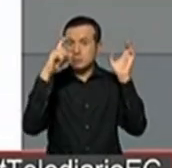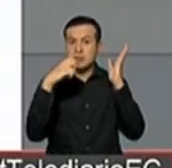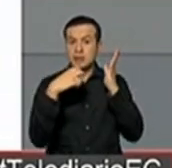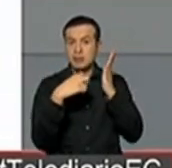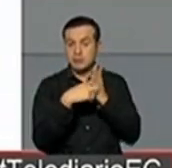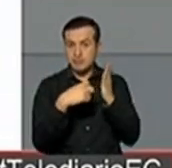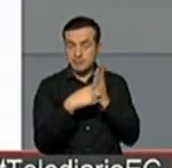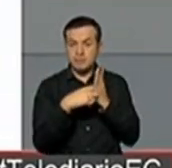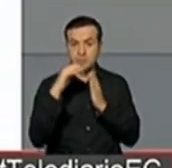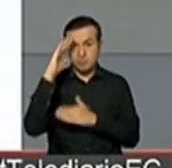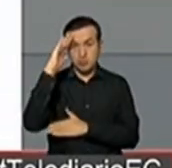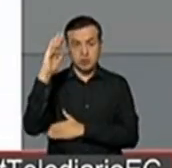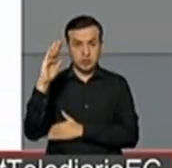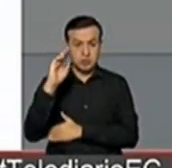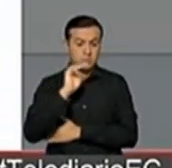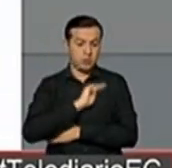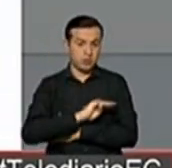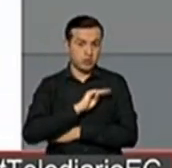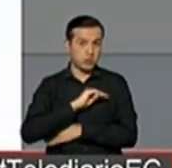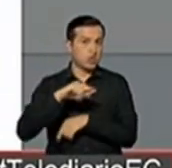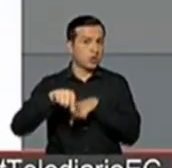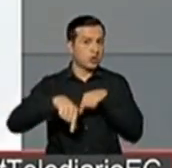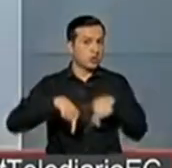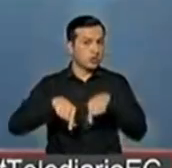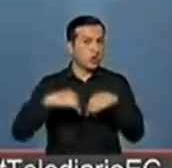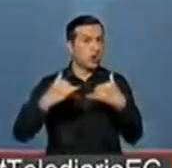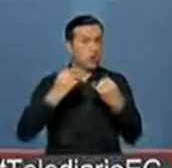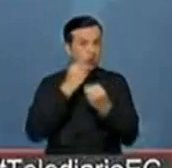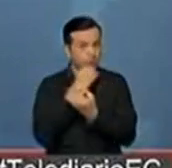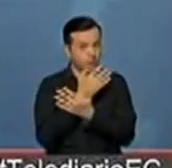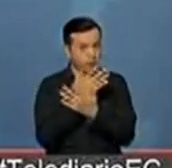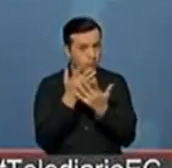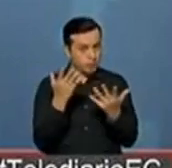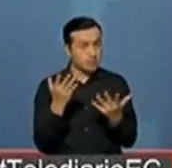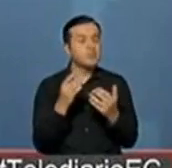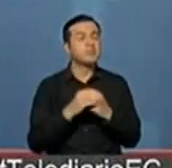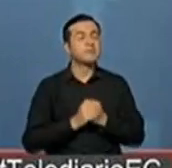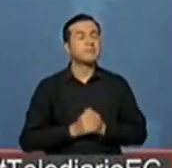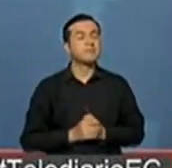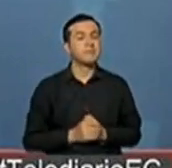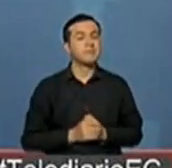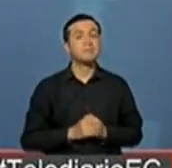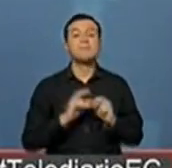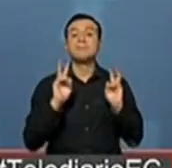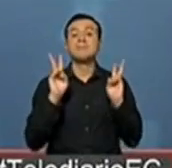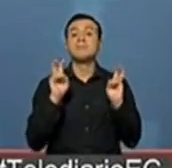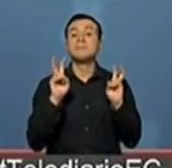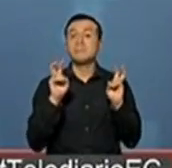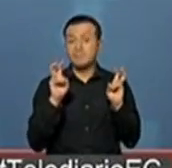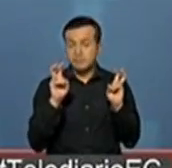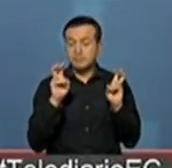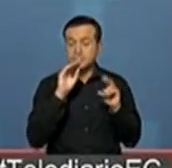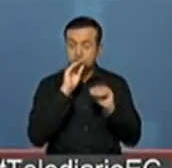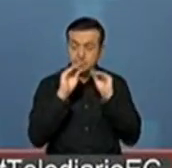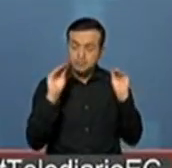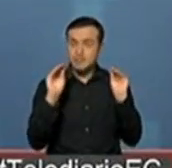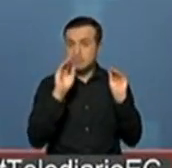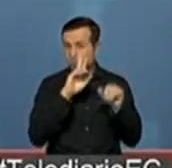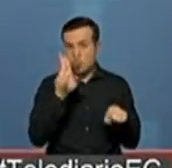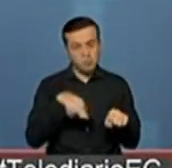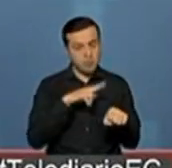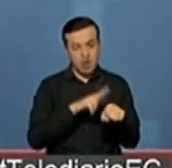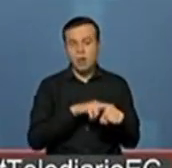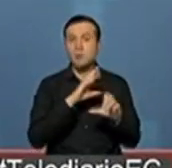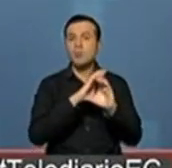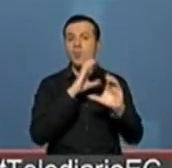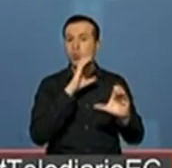y la Agencia Metropolitana de Tránsito, este día informando a la ciudadanía acerca de pues la normalización del sistema